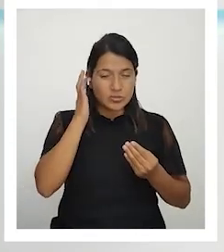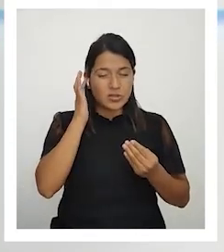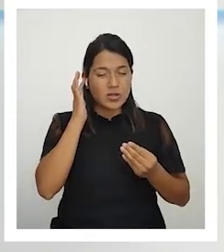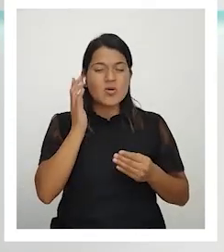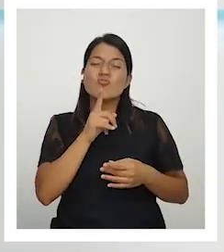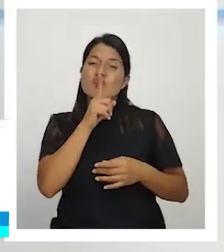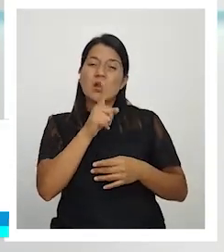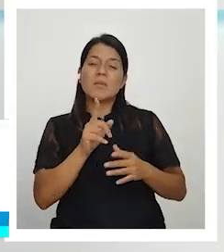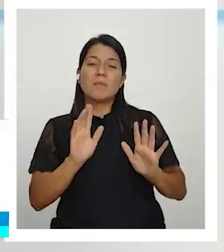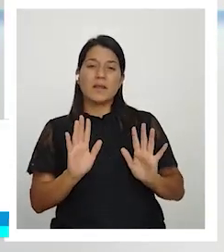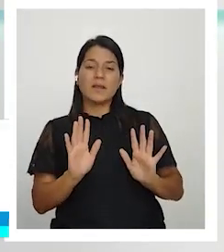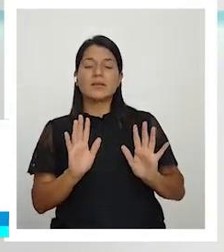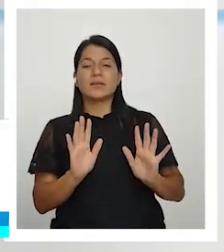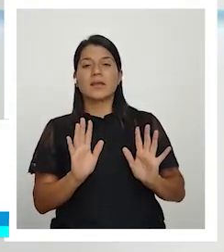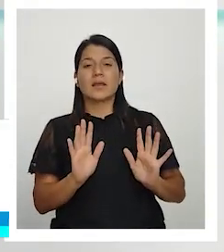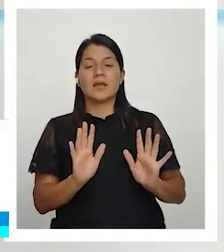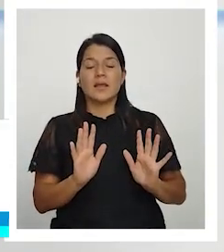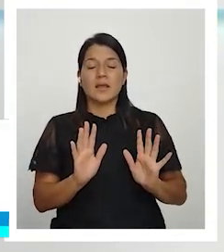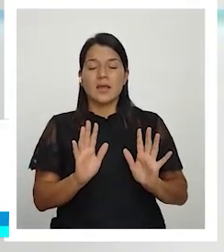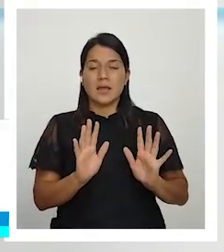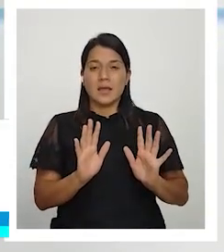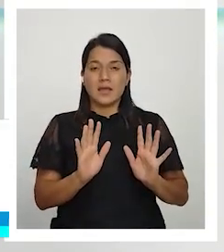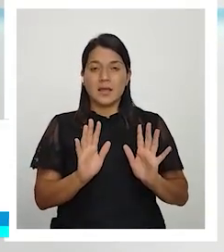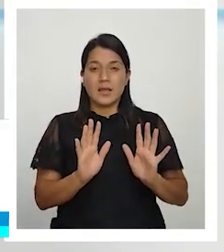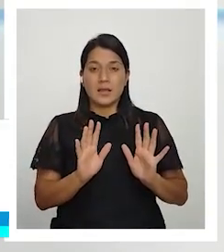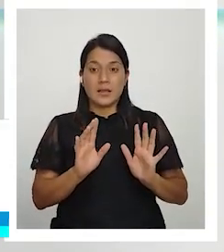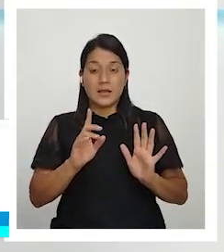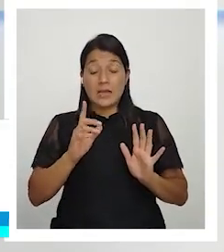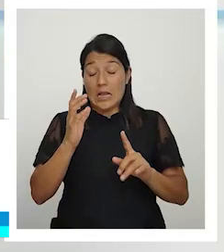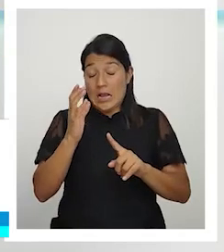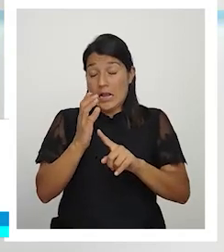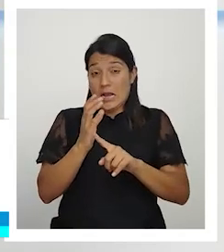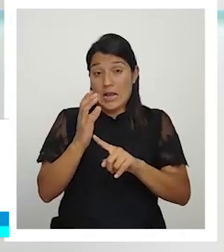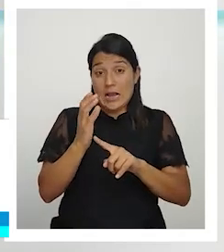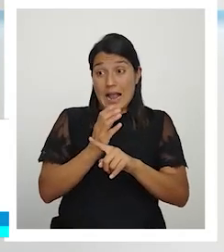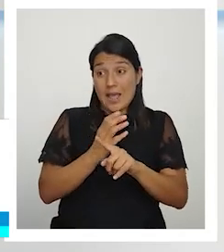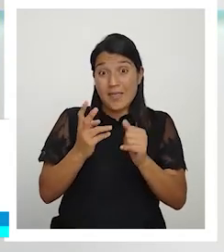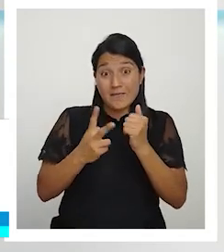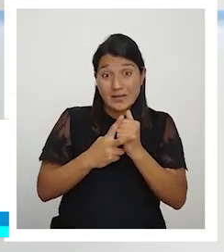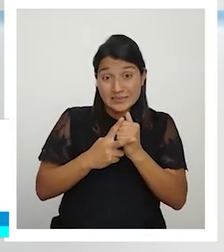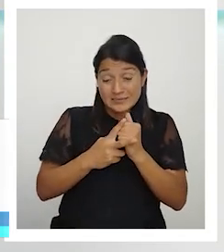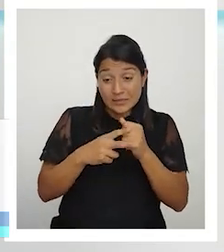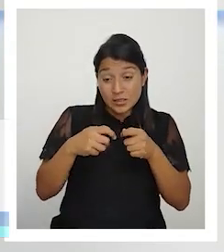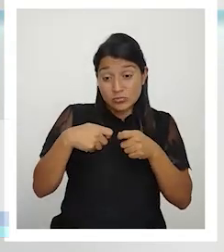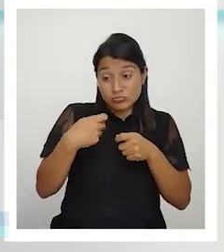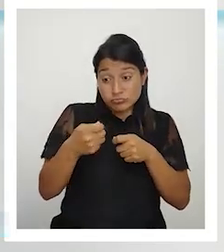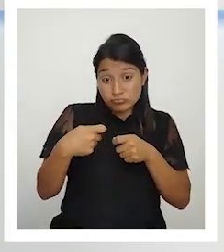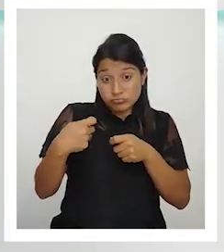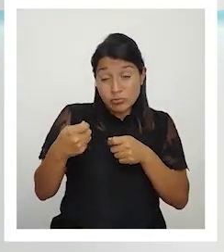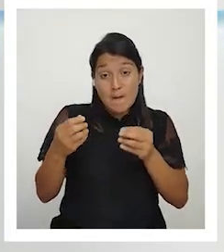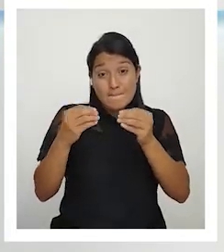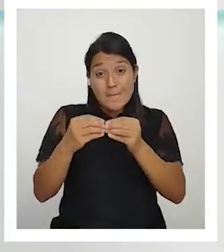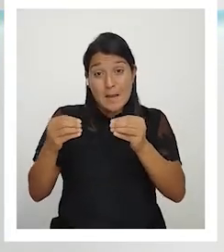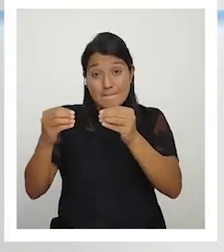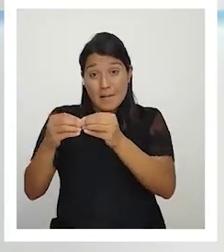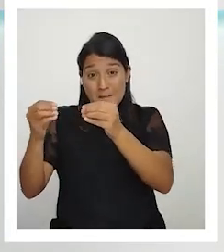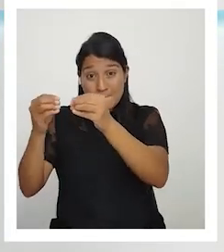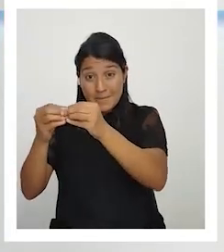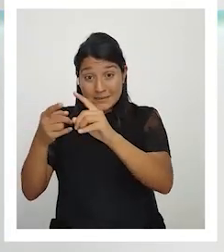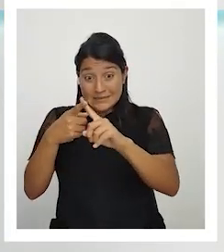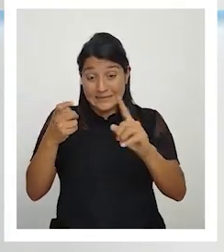una escalera, digámoslo así, que va aumentando, digamos, ese aporte del 2024 al 2027, pero sí hay